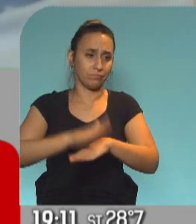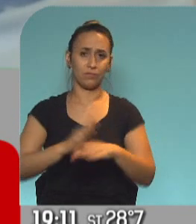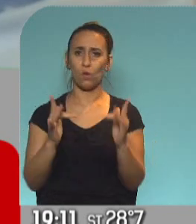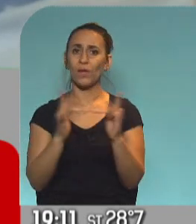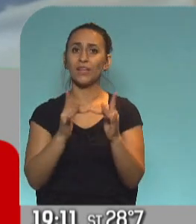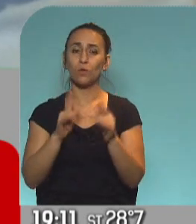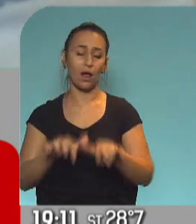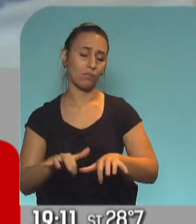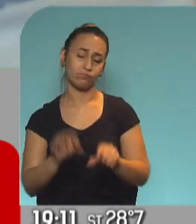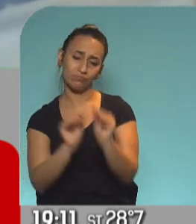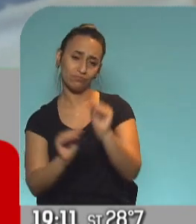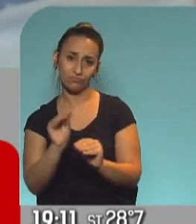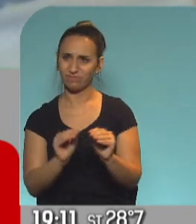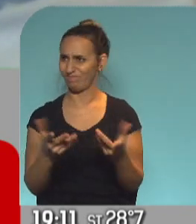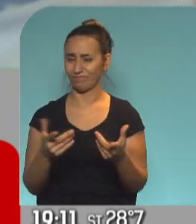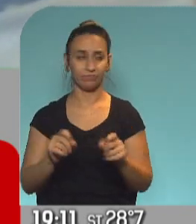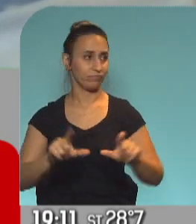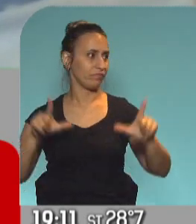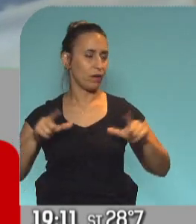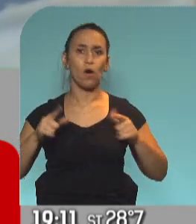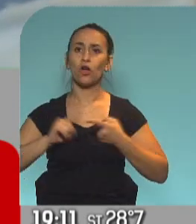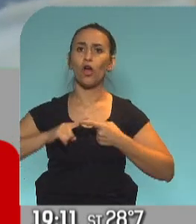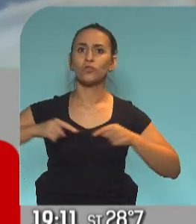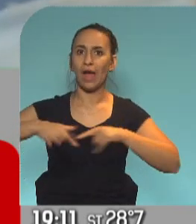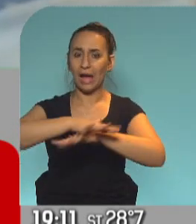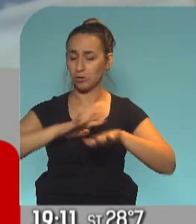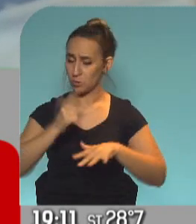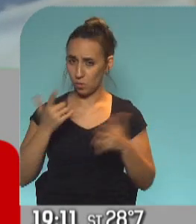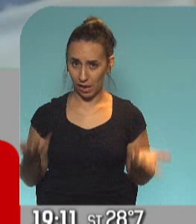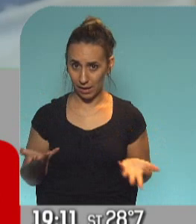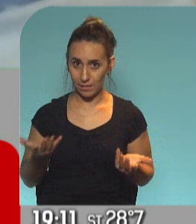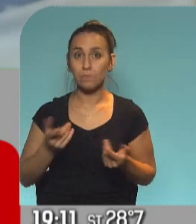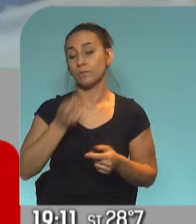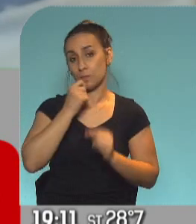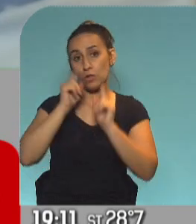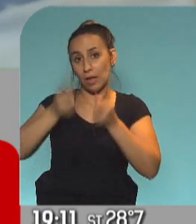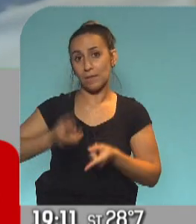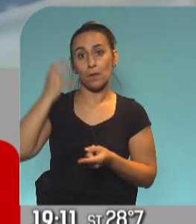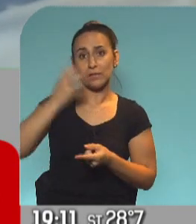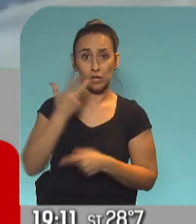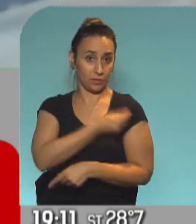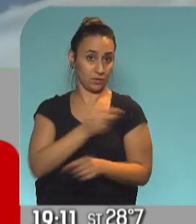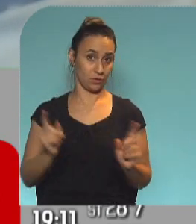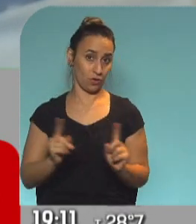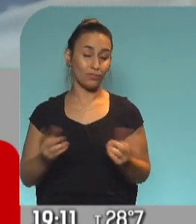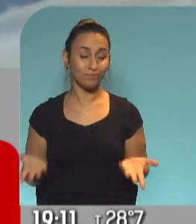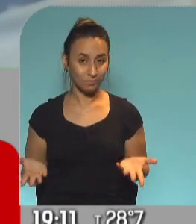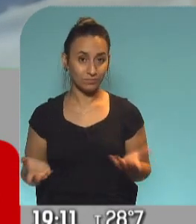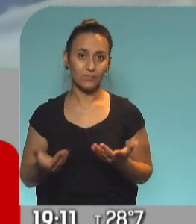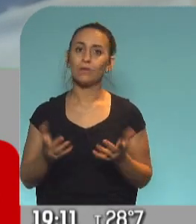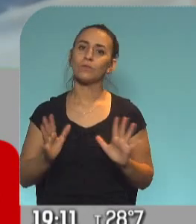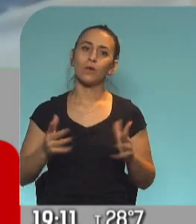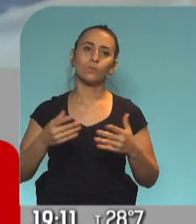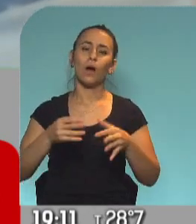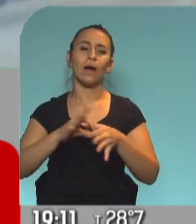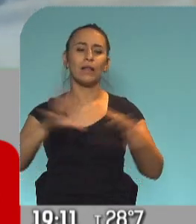lado, se sabe que Carla Bisotti no está vacunada. Entonces, como todo es subjetivo, evidentemente no hay que dejar libre a esas